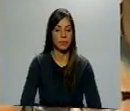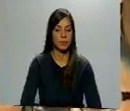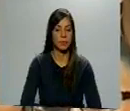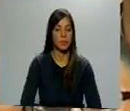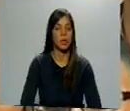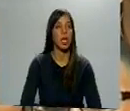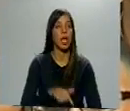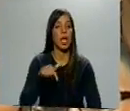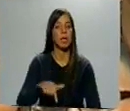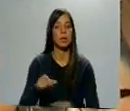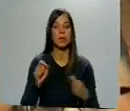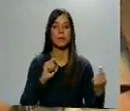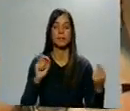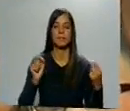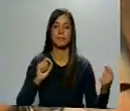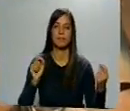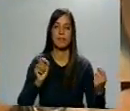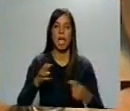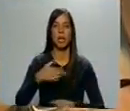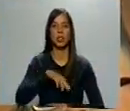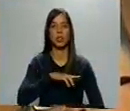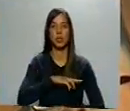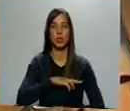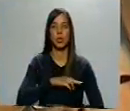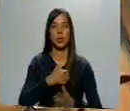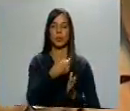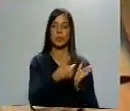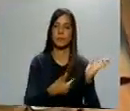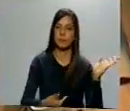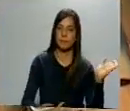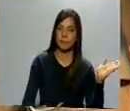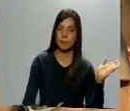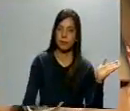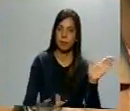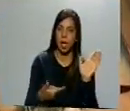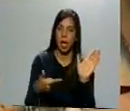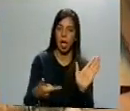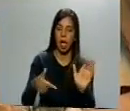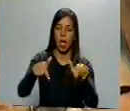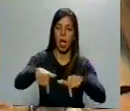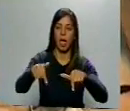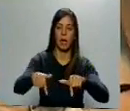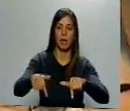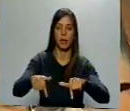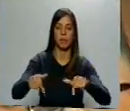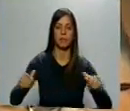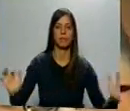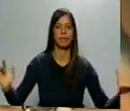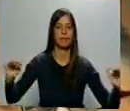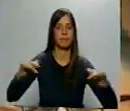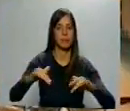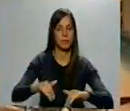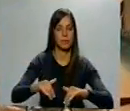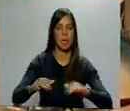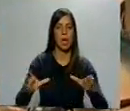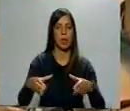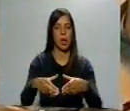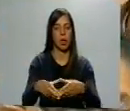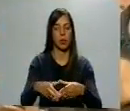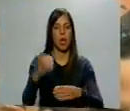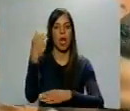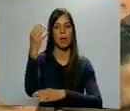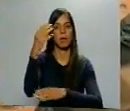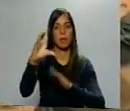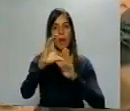Este debate que hemos traído a esta sesión de la Asamblea Nacional